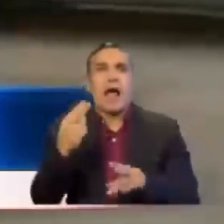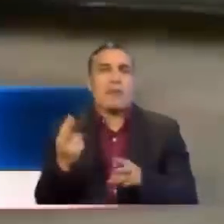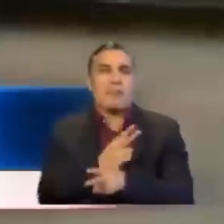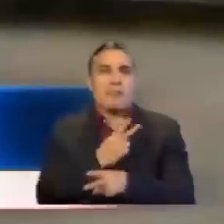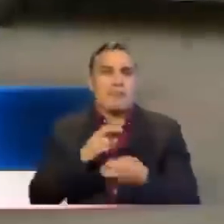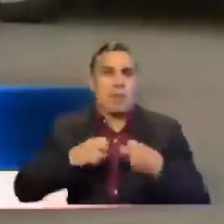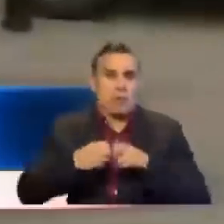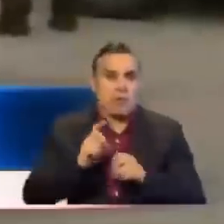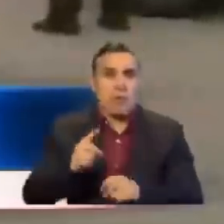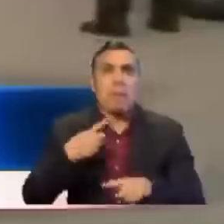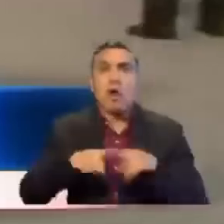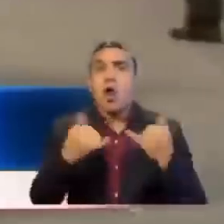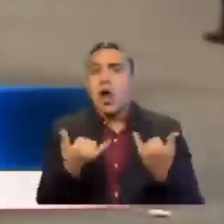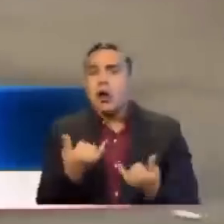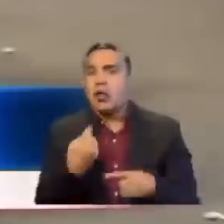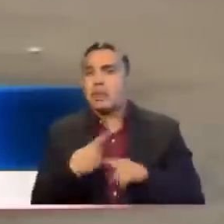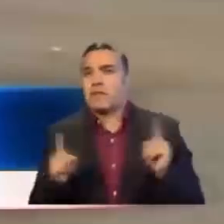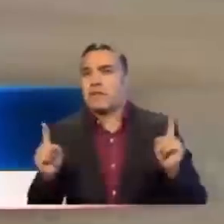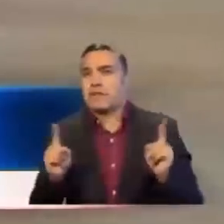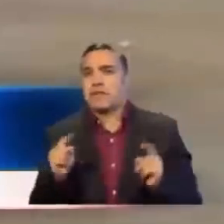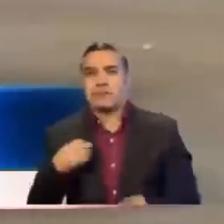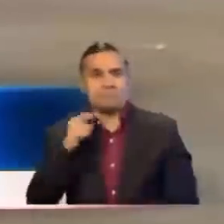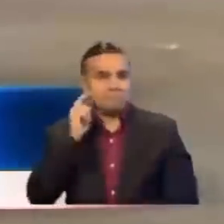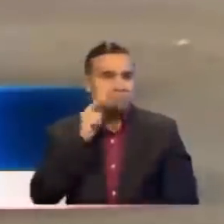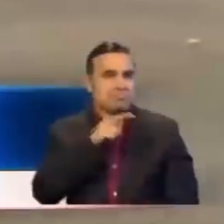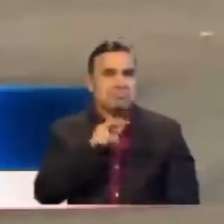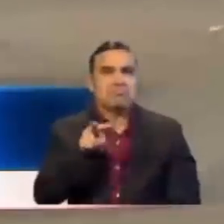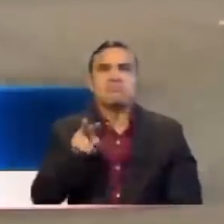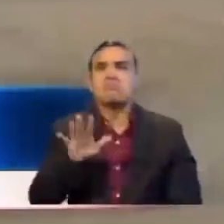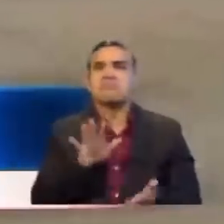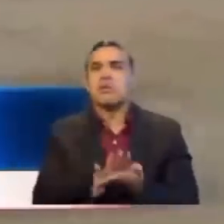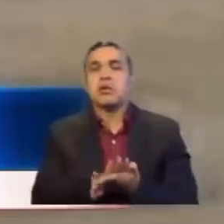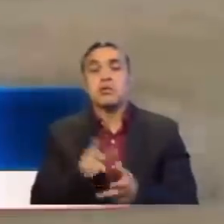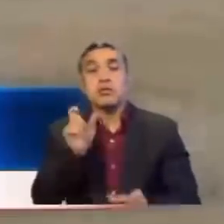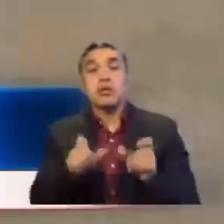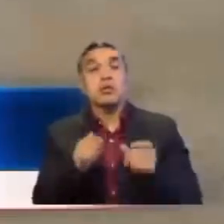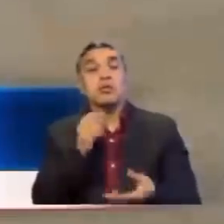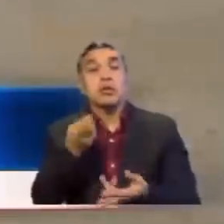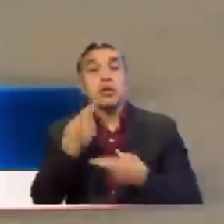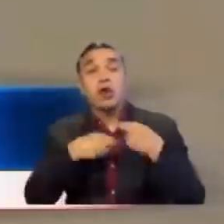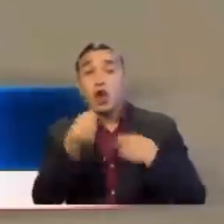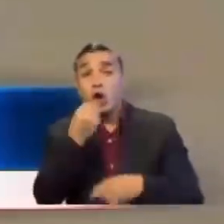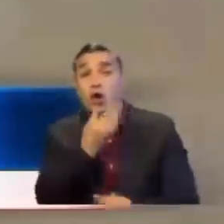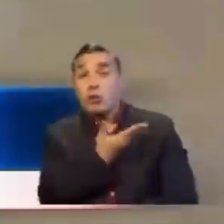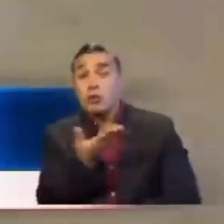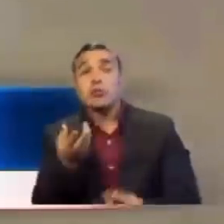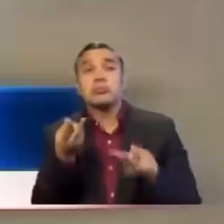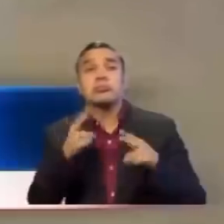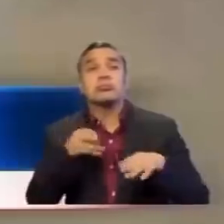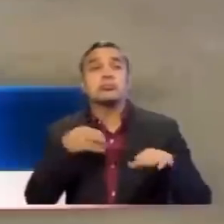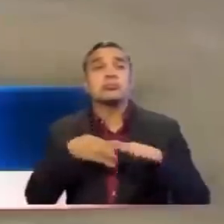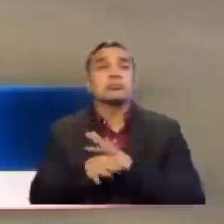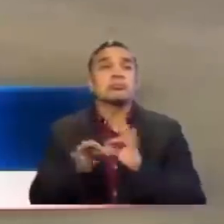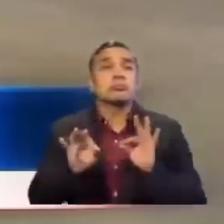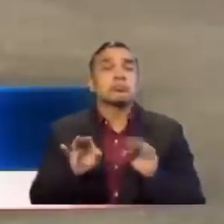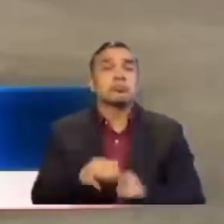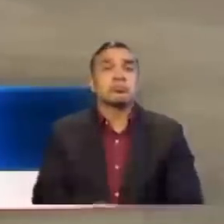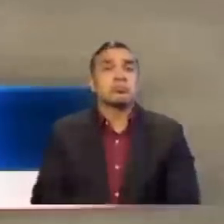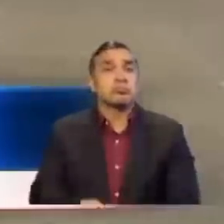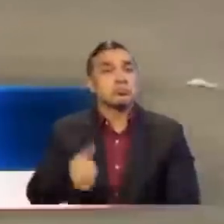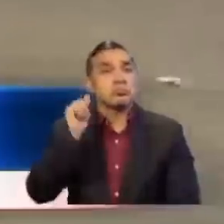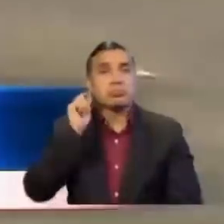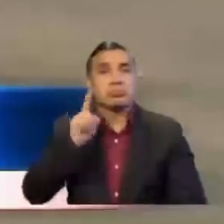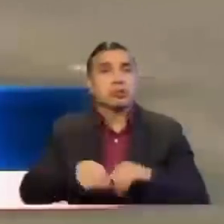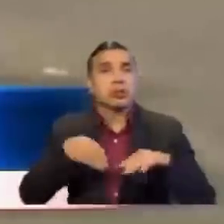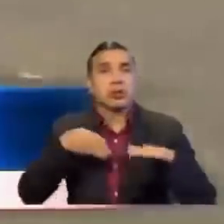ve un ambiente tranquilo, inclusive personal que trabaja acá en los comedores, personal que trae la alimentación también ha ingresado. Ayer no se